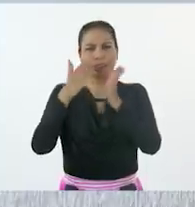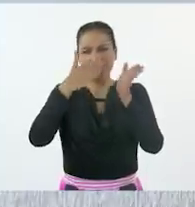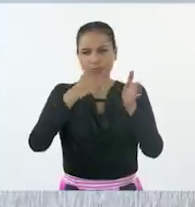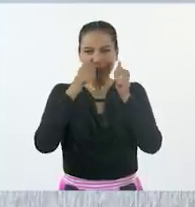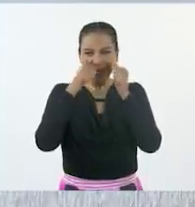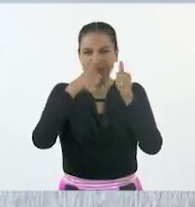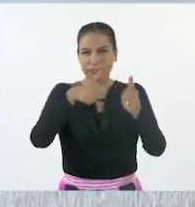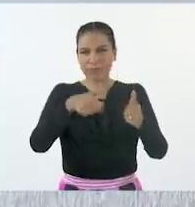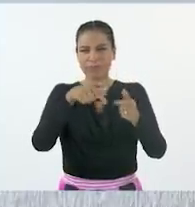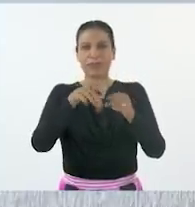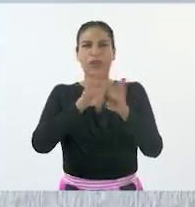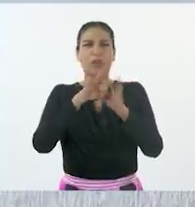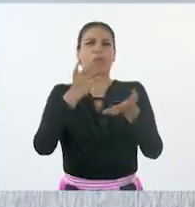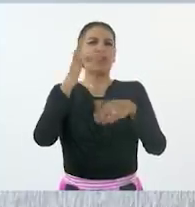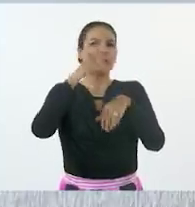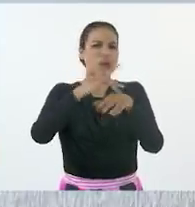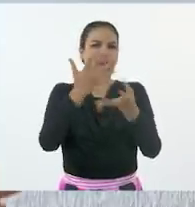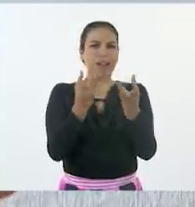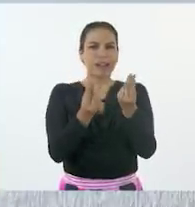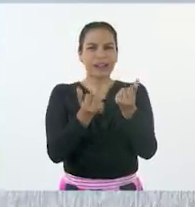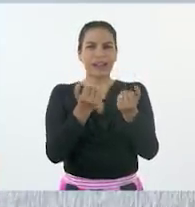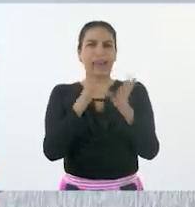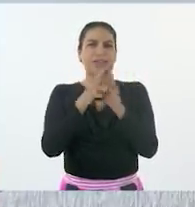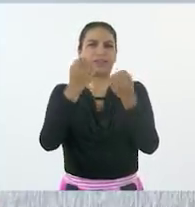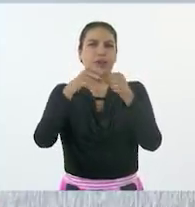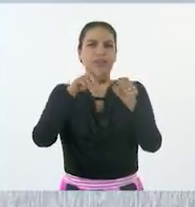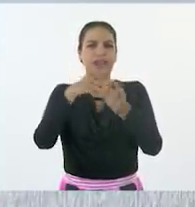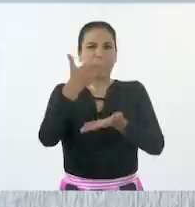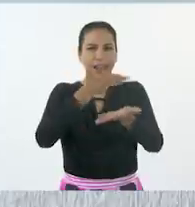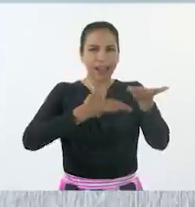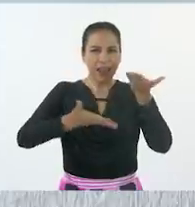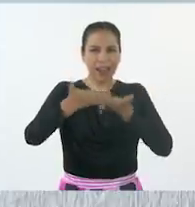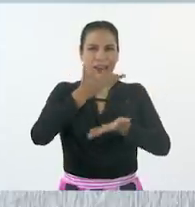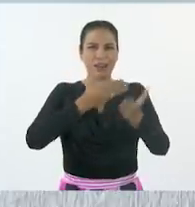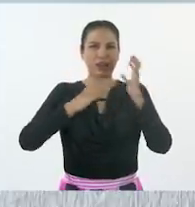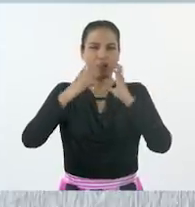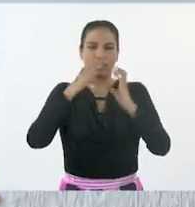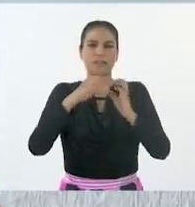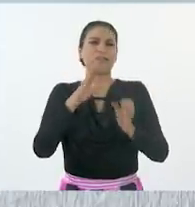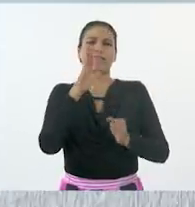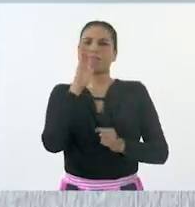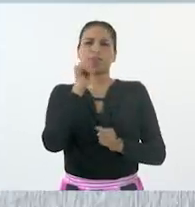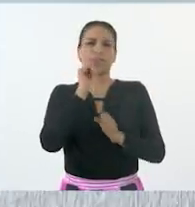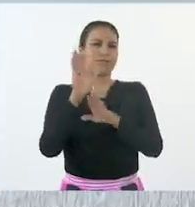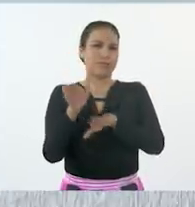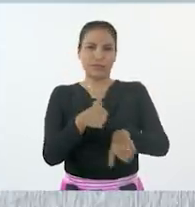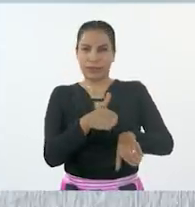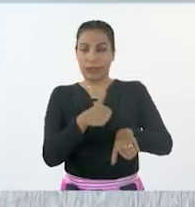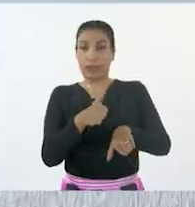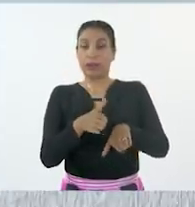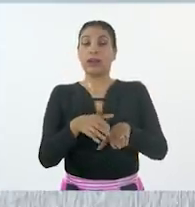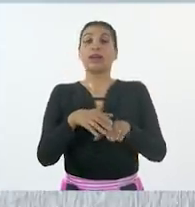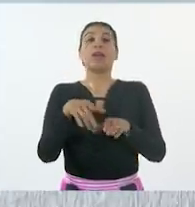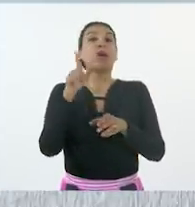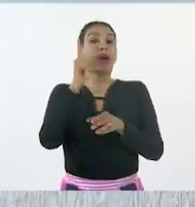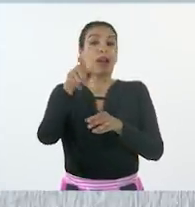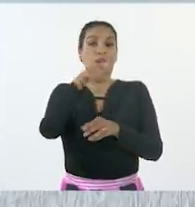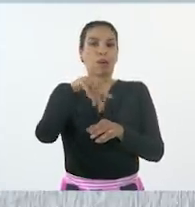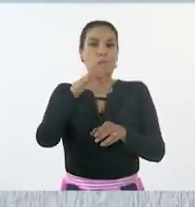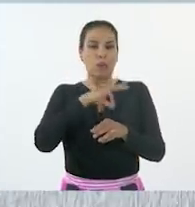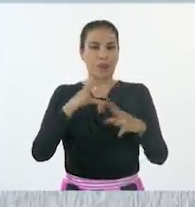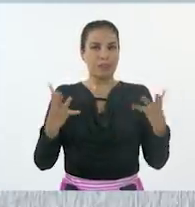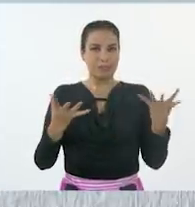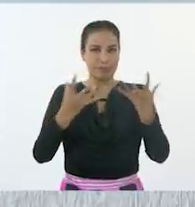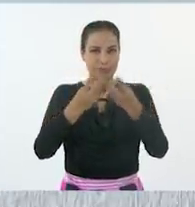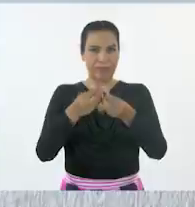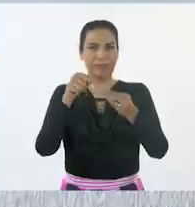la parte táctil o social y que no podemos dejar rezagada. Los invito cordialmente a que formen